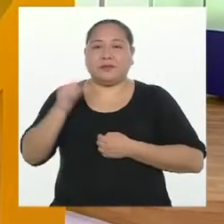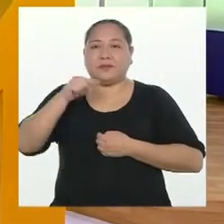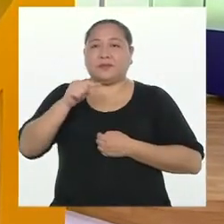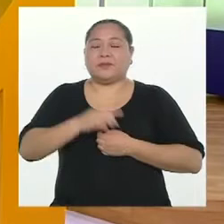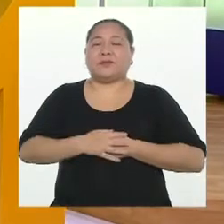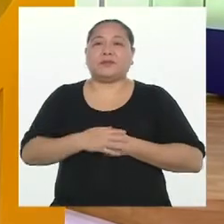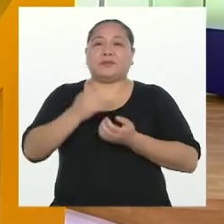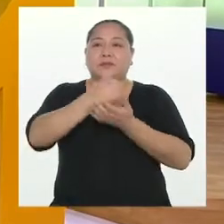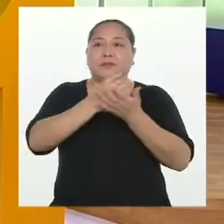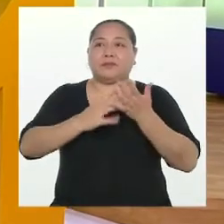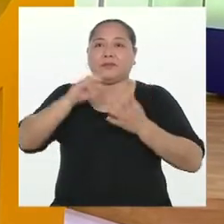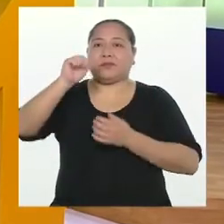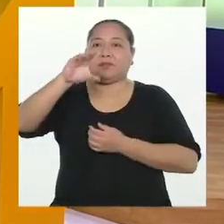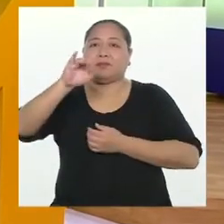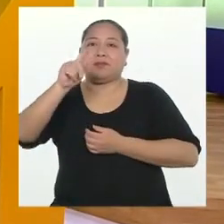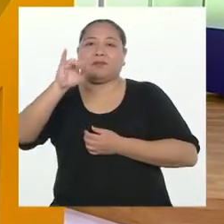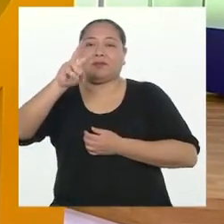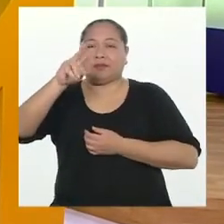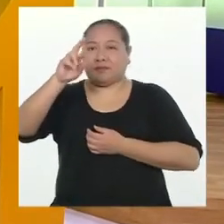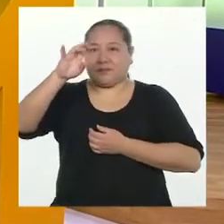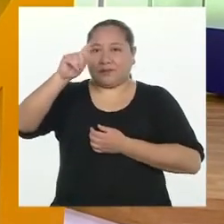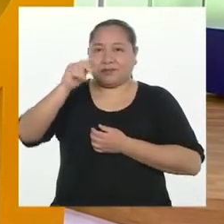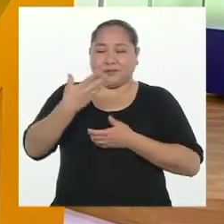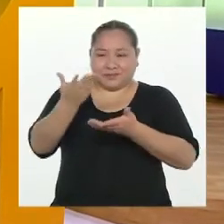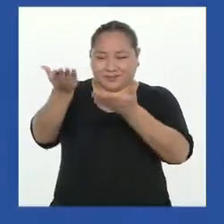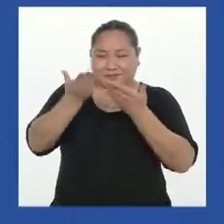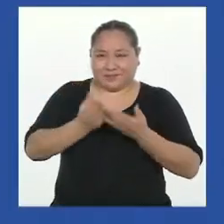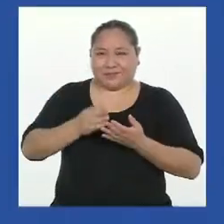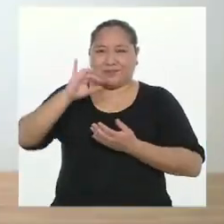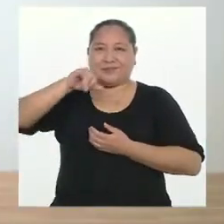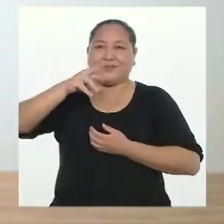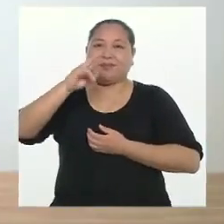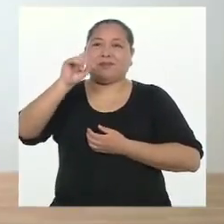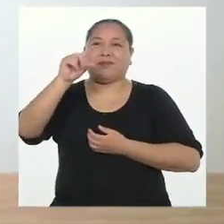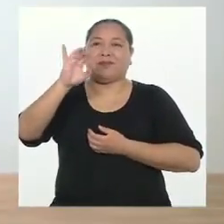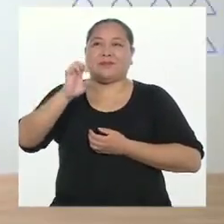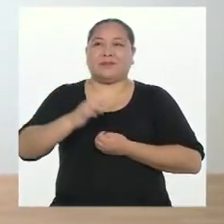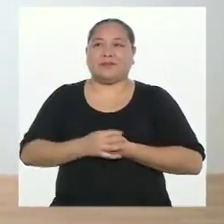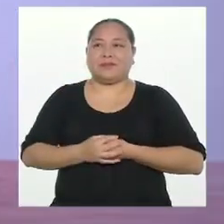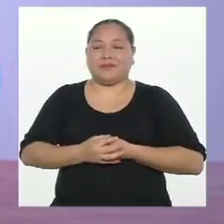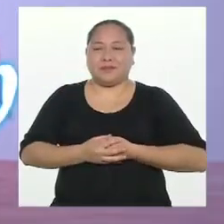nuestra secuencia Activarte. Adelante, Jorge.